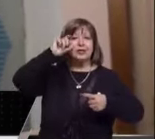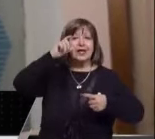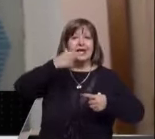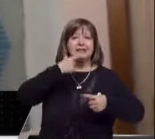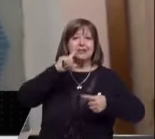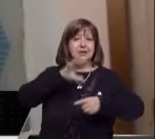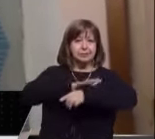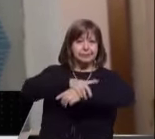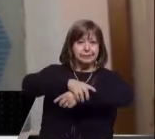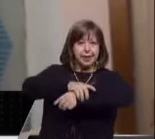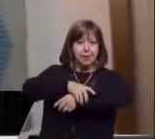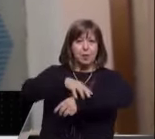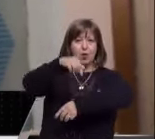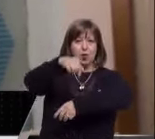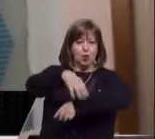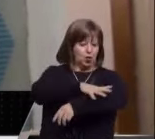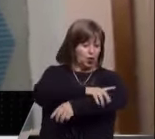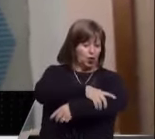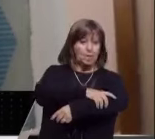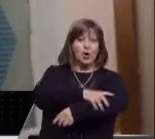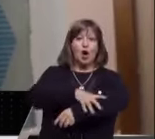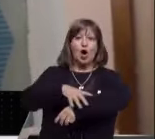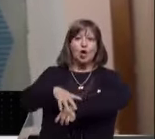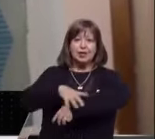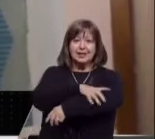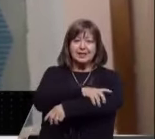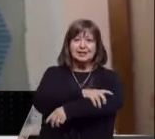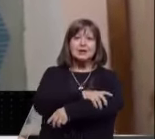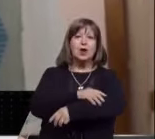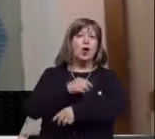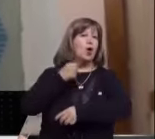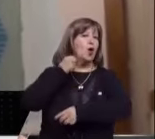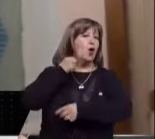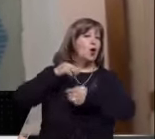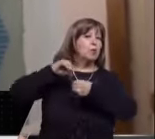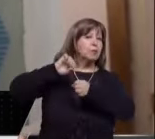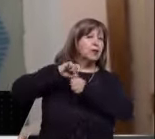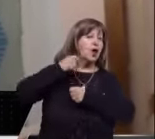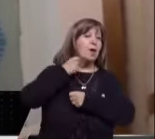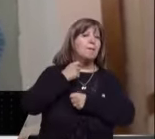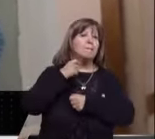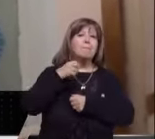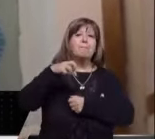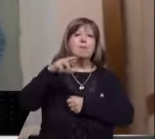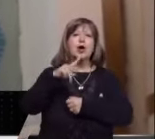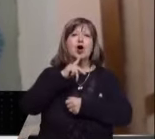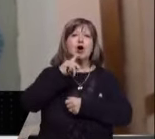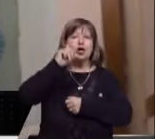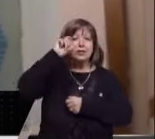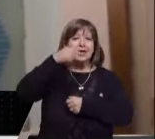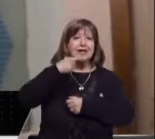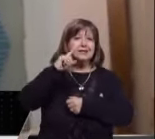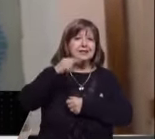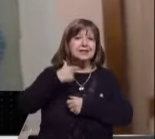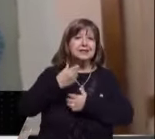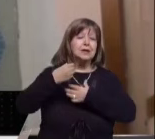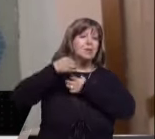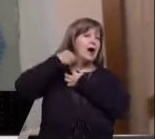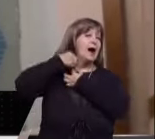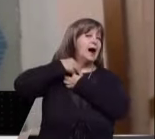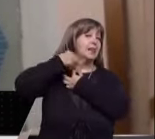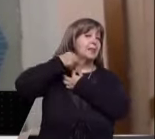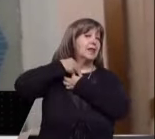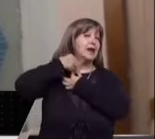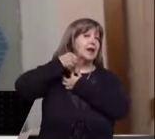un procedimiento en miembros inferiores o una prótesis para la aorta o de cualquiera de los sectores que nosotros intervenimos que tiene que ver con el tratamiento dentro de las